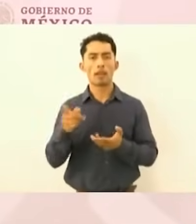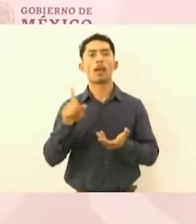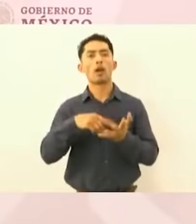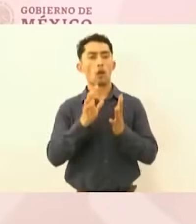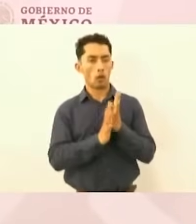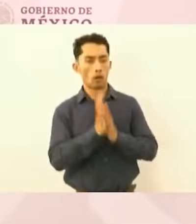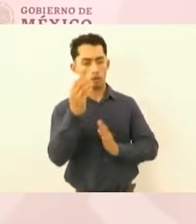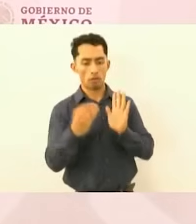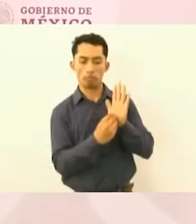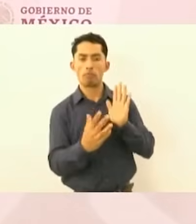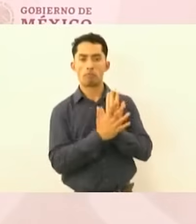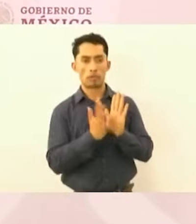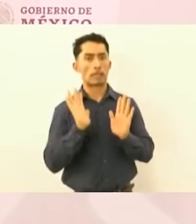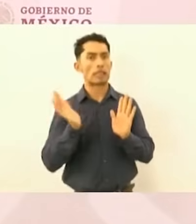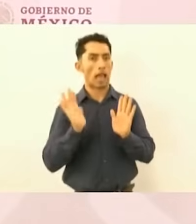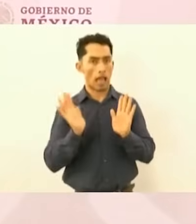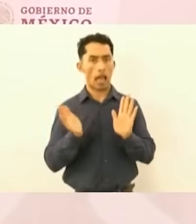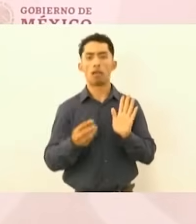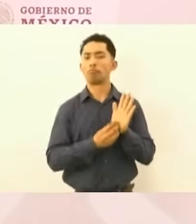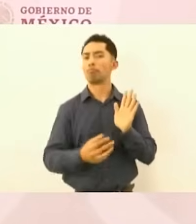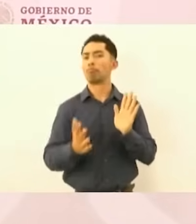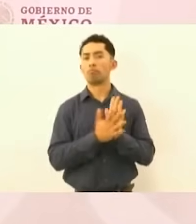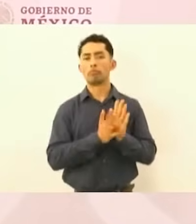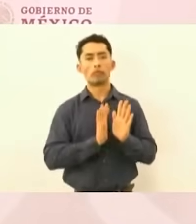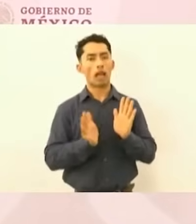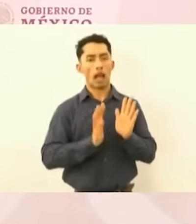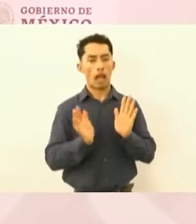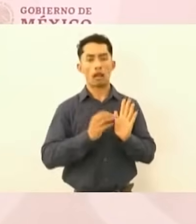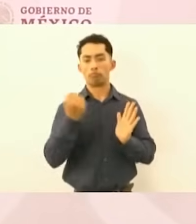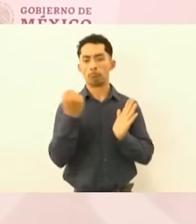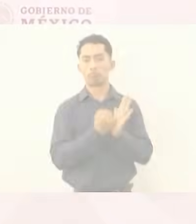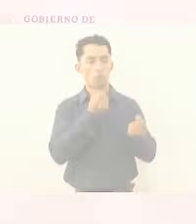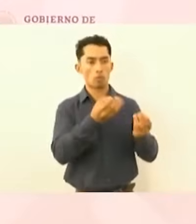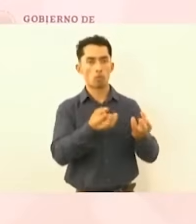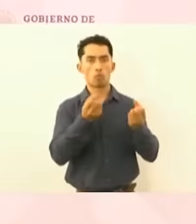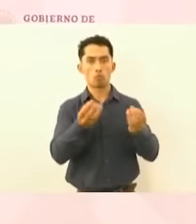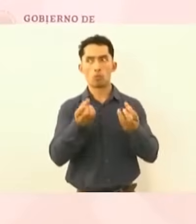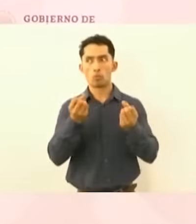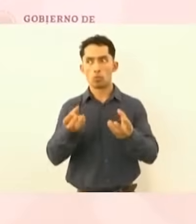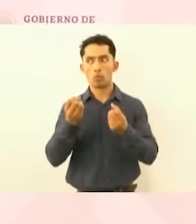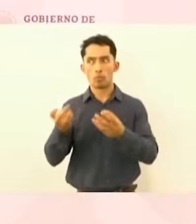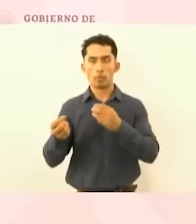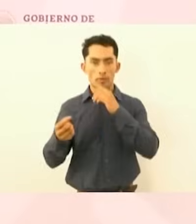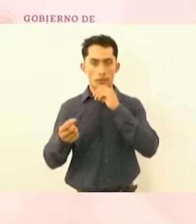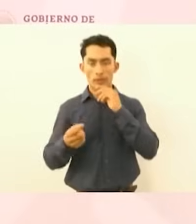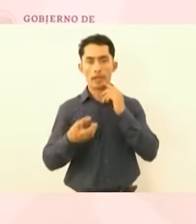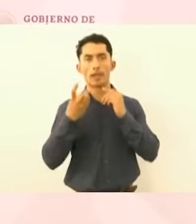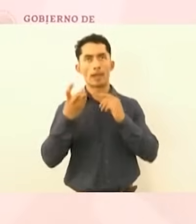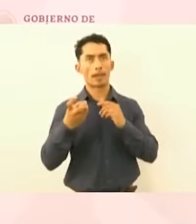los estudiantes seguirán las becas y el programa La Escuela es Nuestra. ¡Lo de arriba!